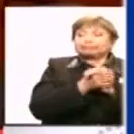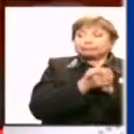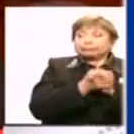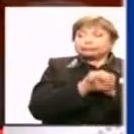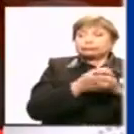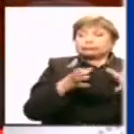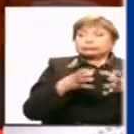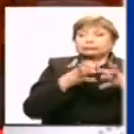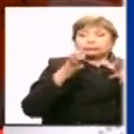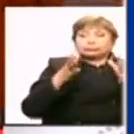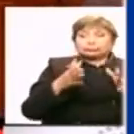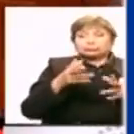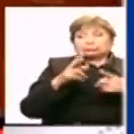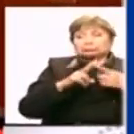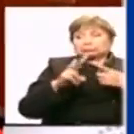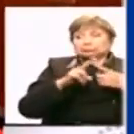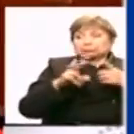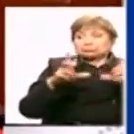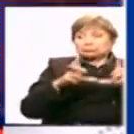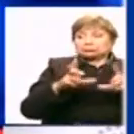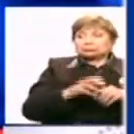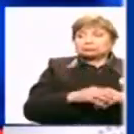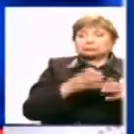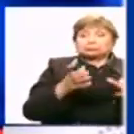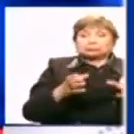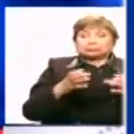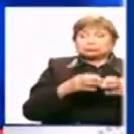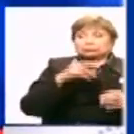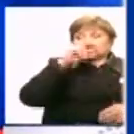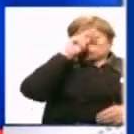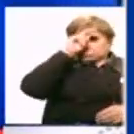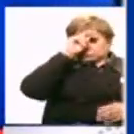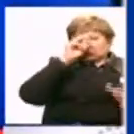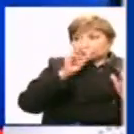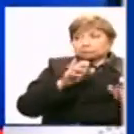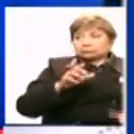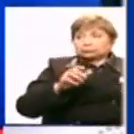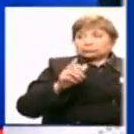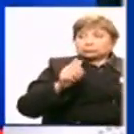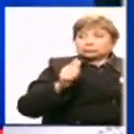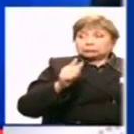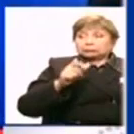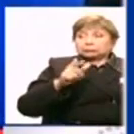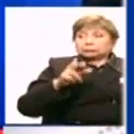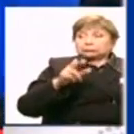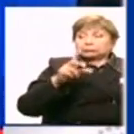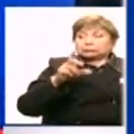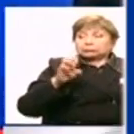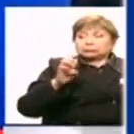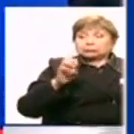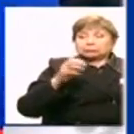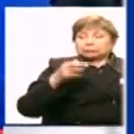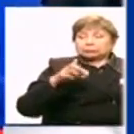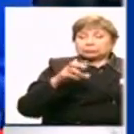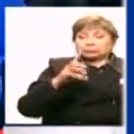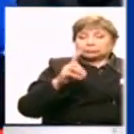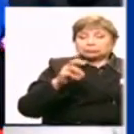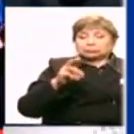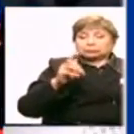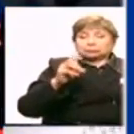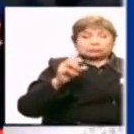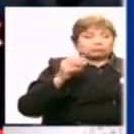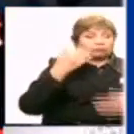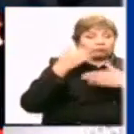profesor Castillo en una corriente política articulada y unificada? ¿O la izquierda va a seguir dividida